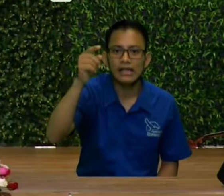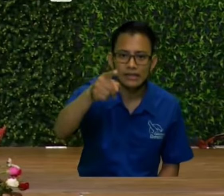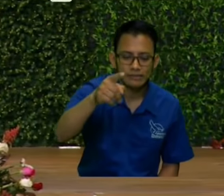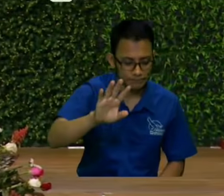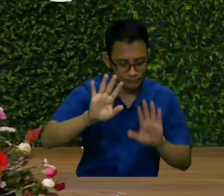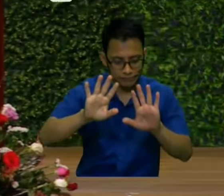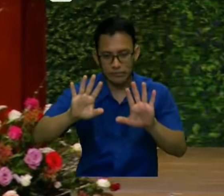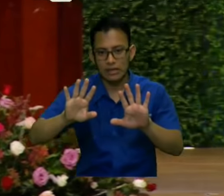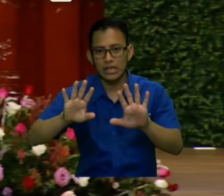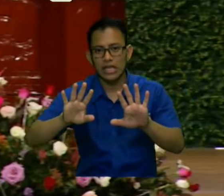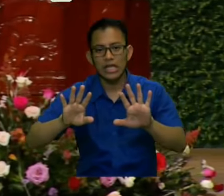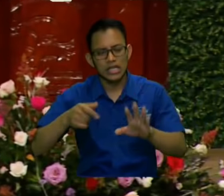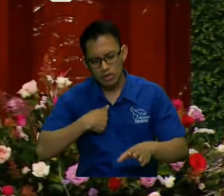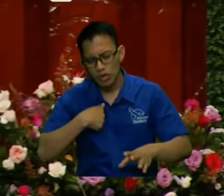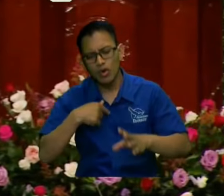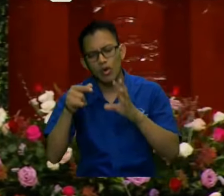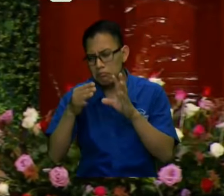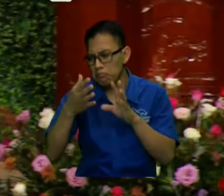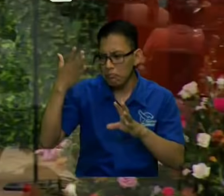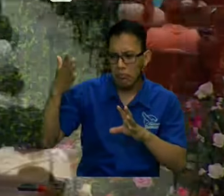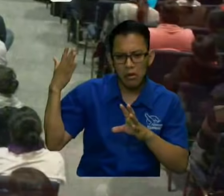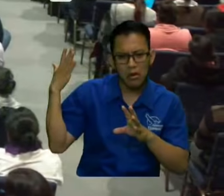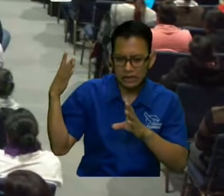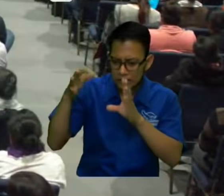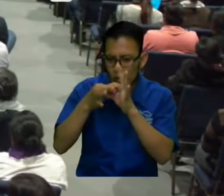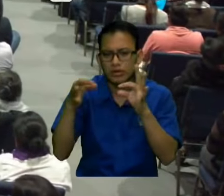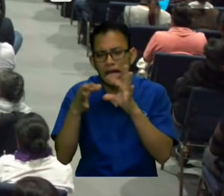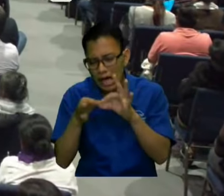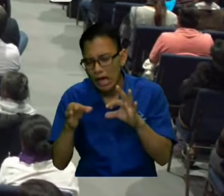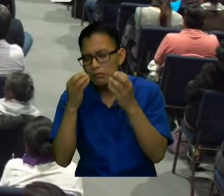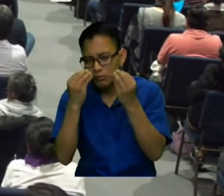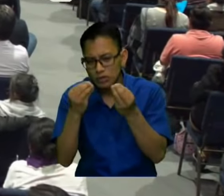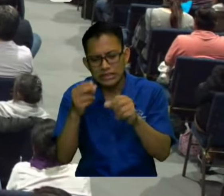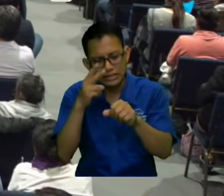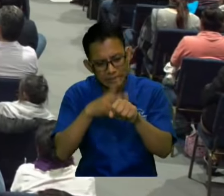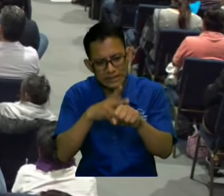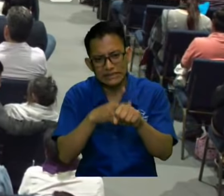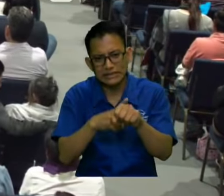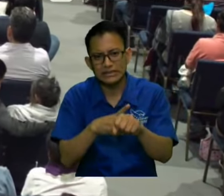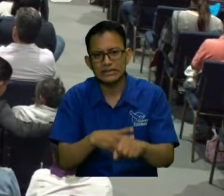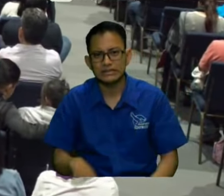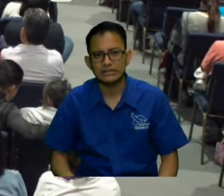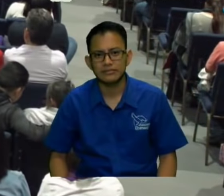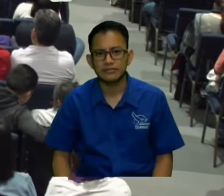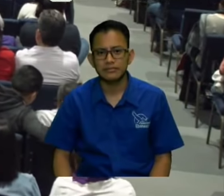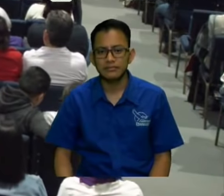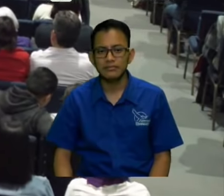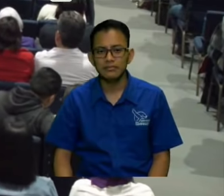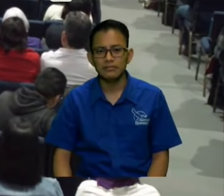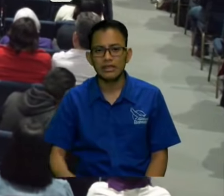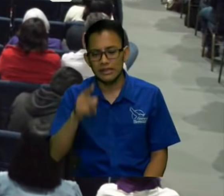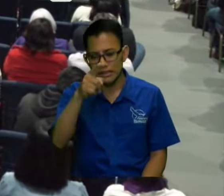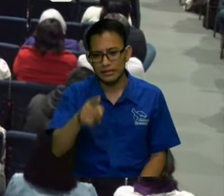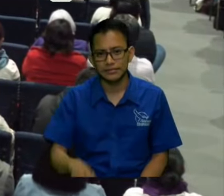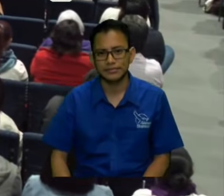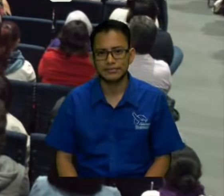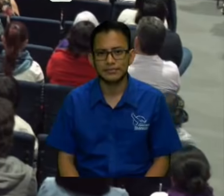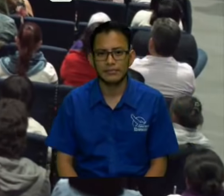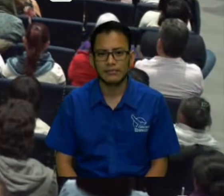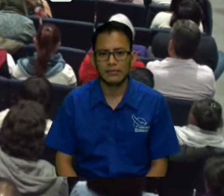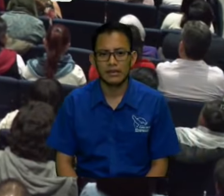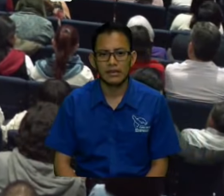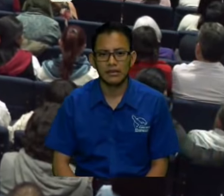ver, yo le he contado esto. Yo esto lo he contado varias veces y no he tenido la delicadeza de investigarlo. Pido perdón por eso.